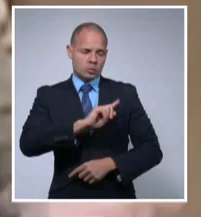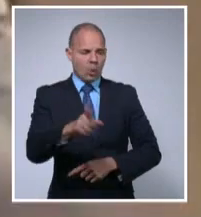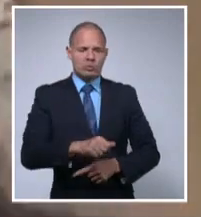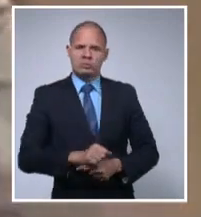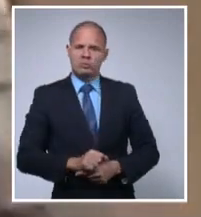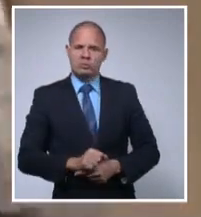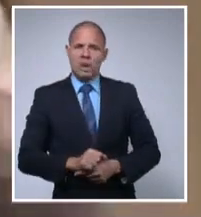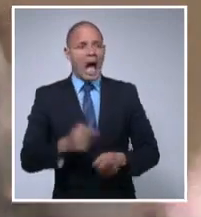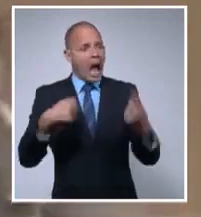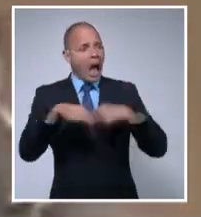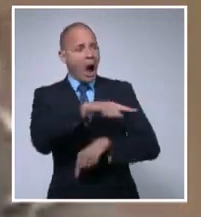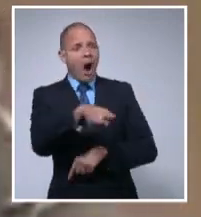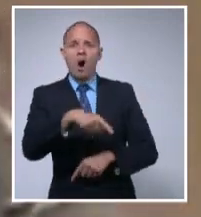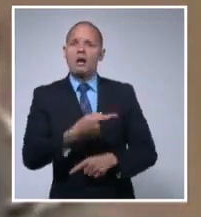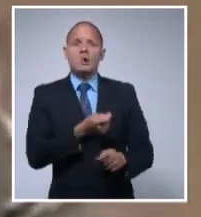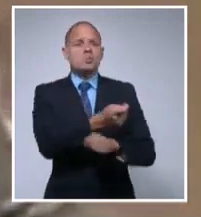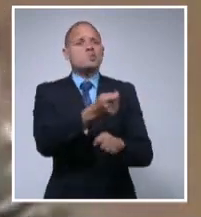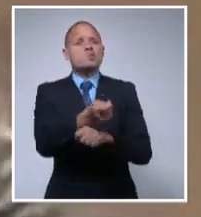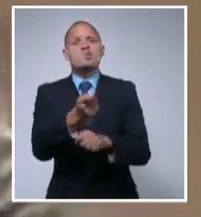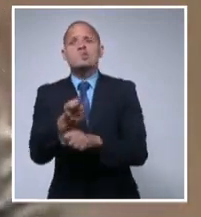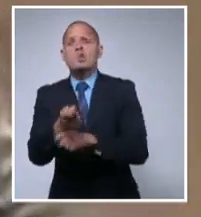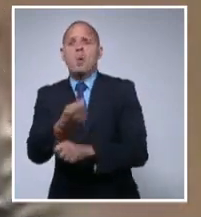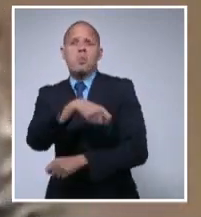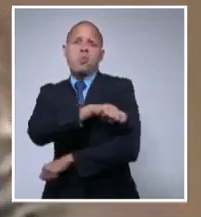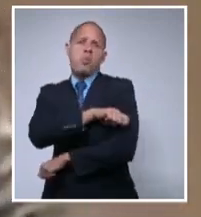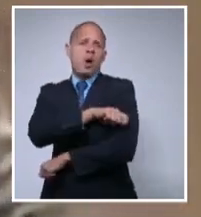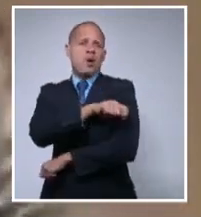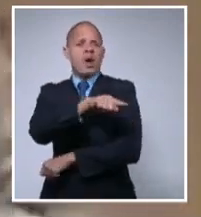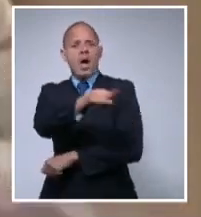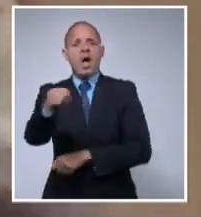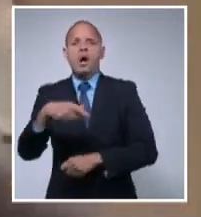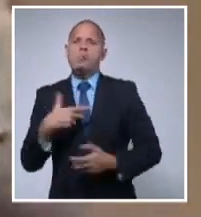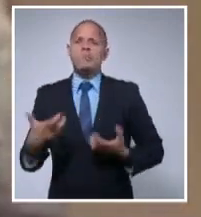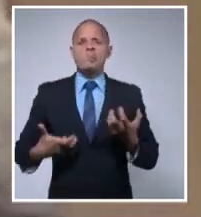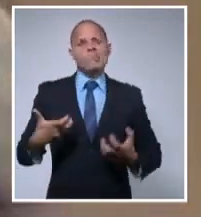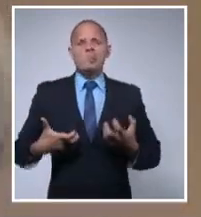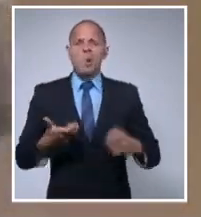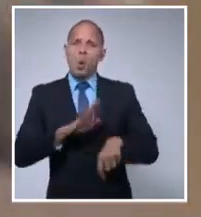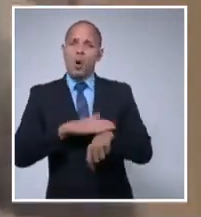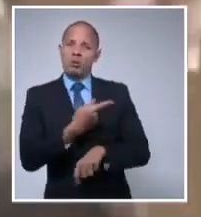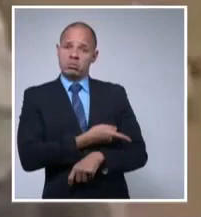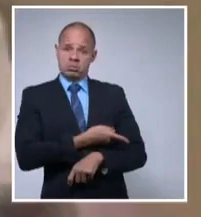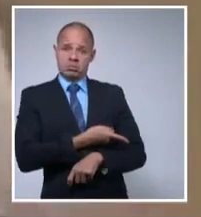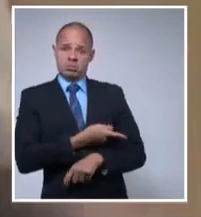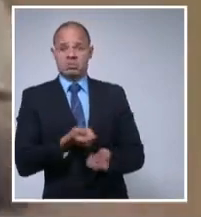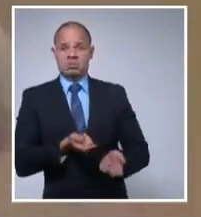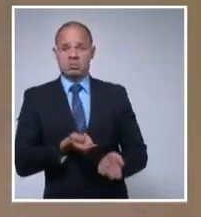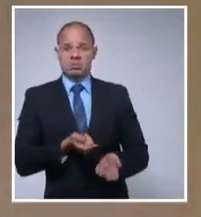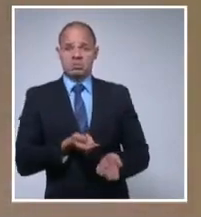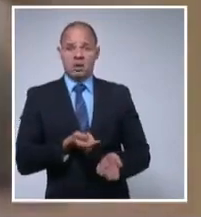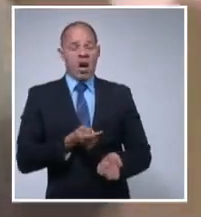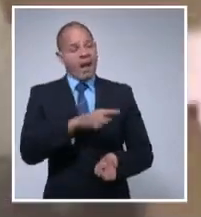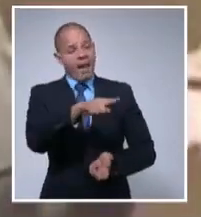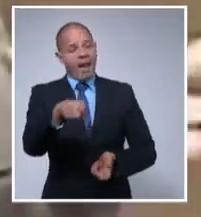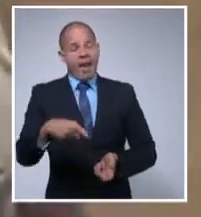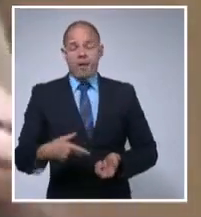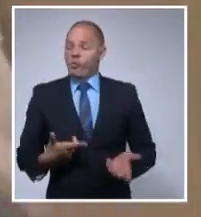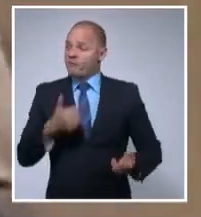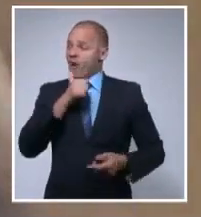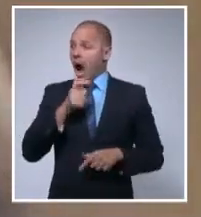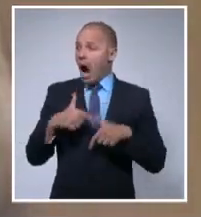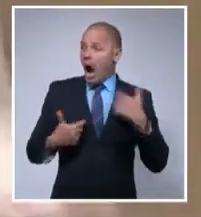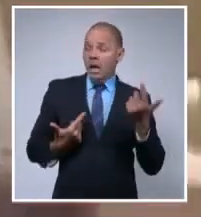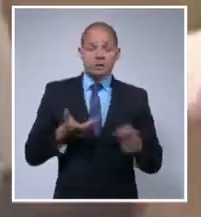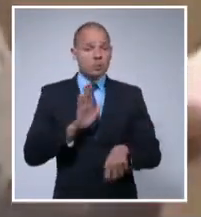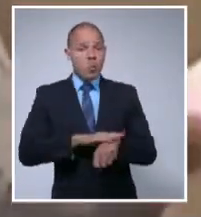al pueblo, y el pueblo reacciona con razón. Cuando ve un grupúsculo que saben que están conspirando, que